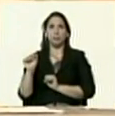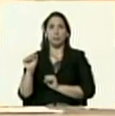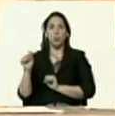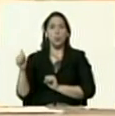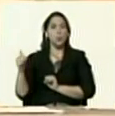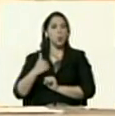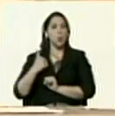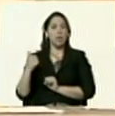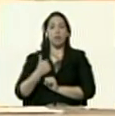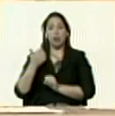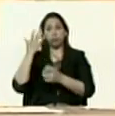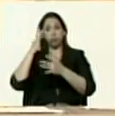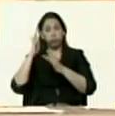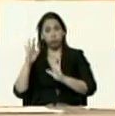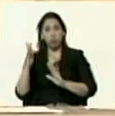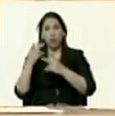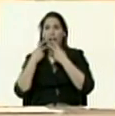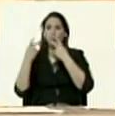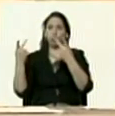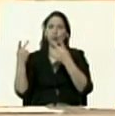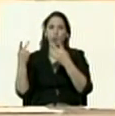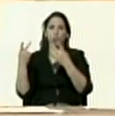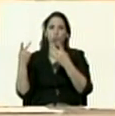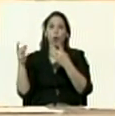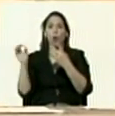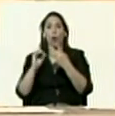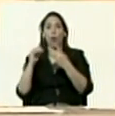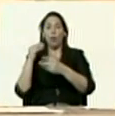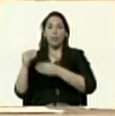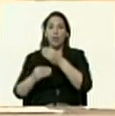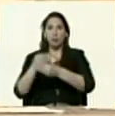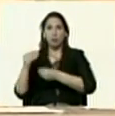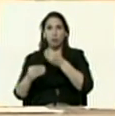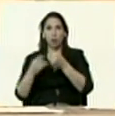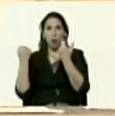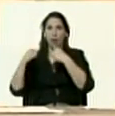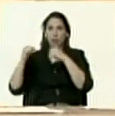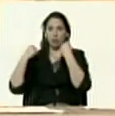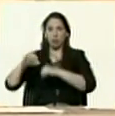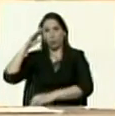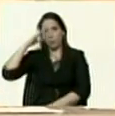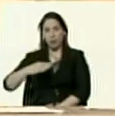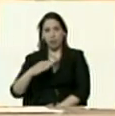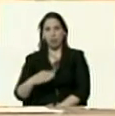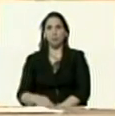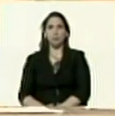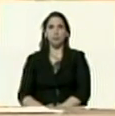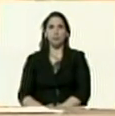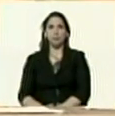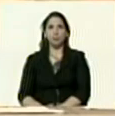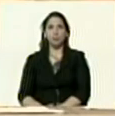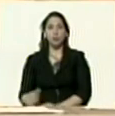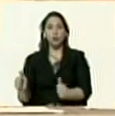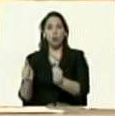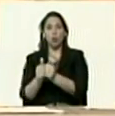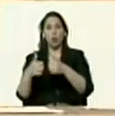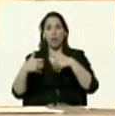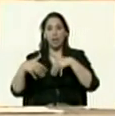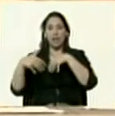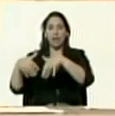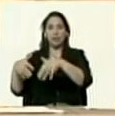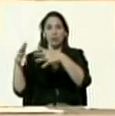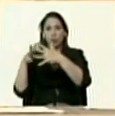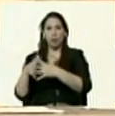cualquier intento de anuncio o de realización de ejercicios militares con el ejército de los Estados